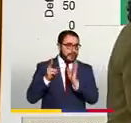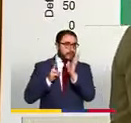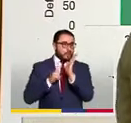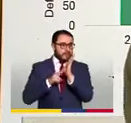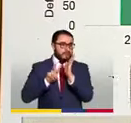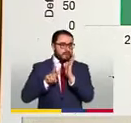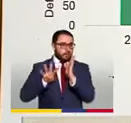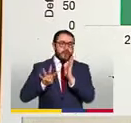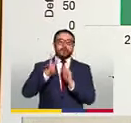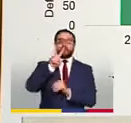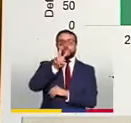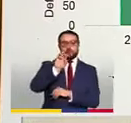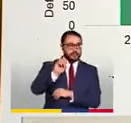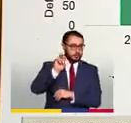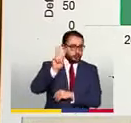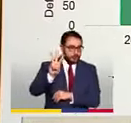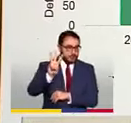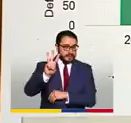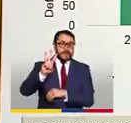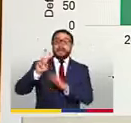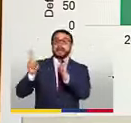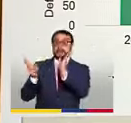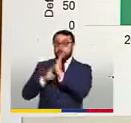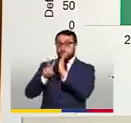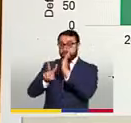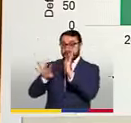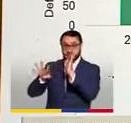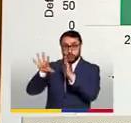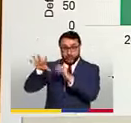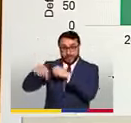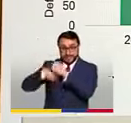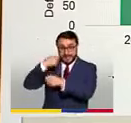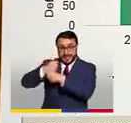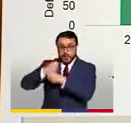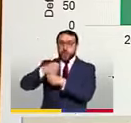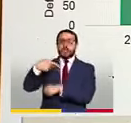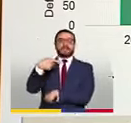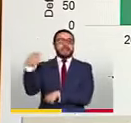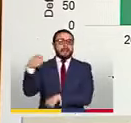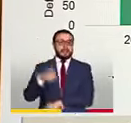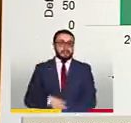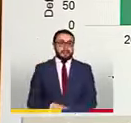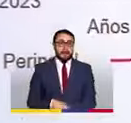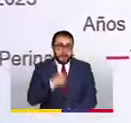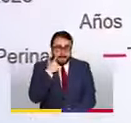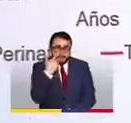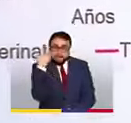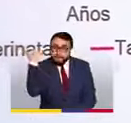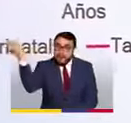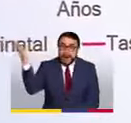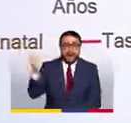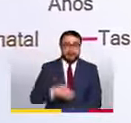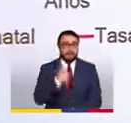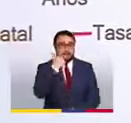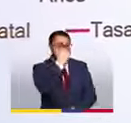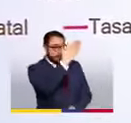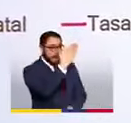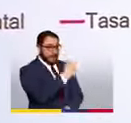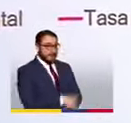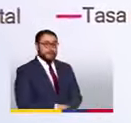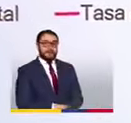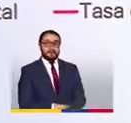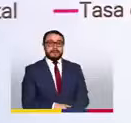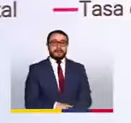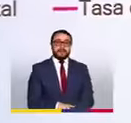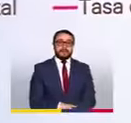203 24, 100 2025. Miren esto, ciudadanas y ciudadanos.